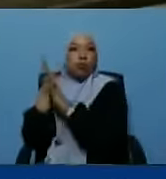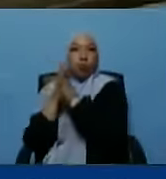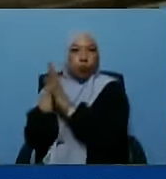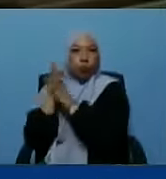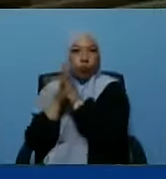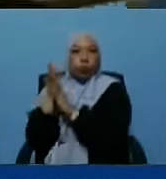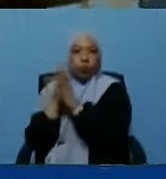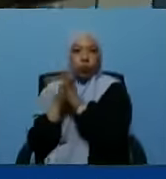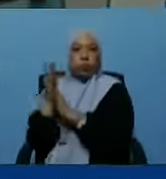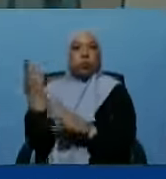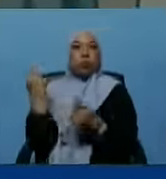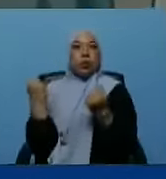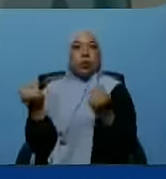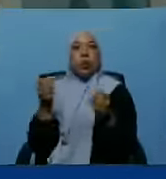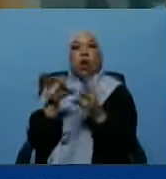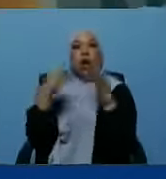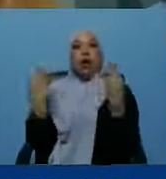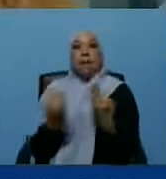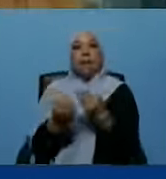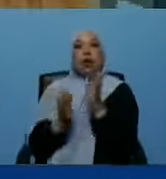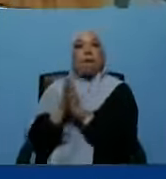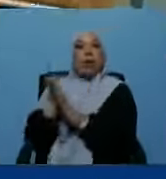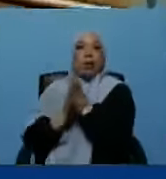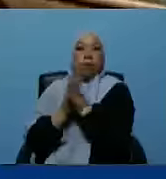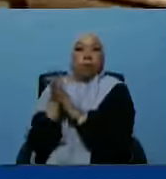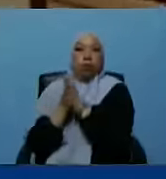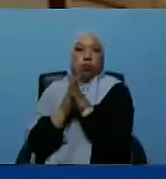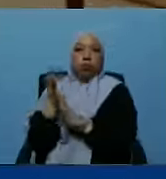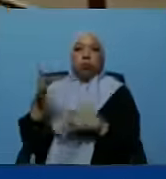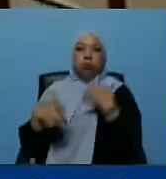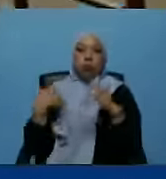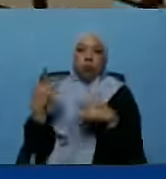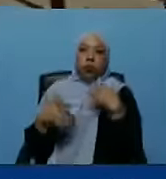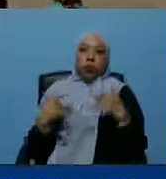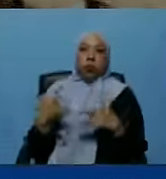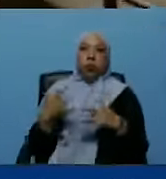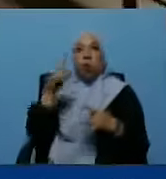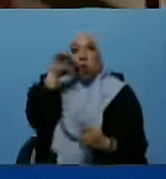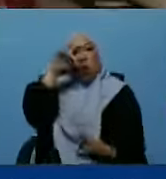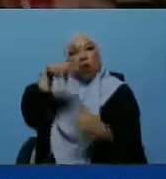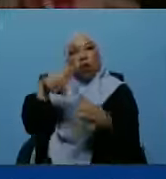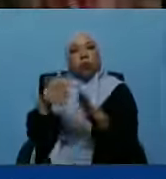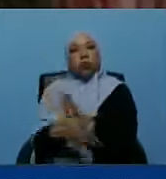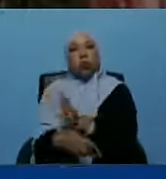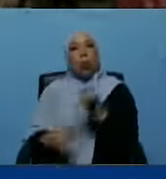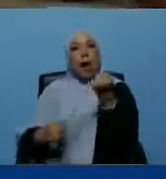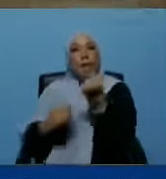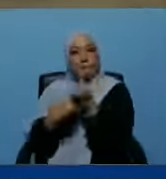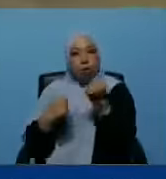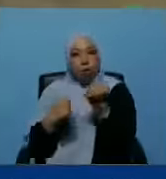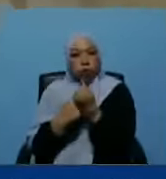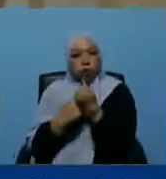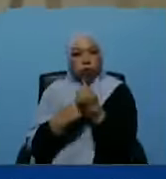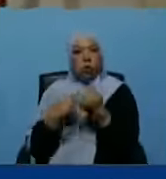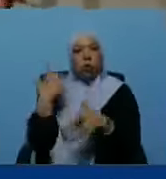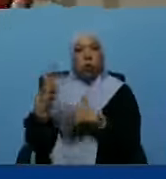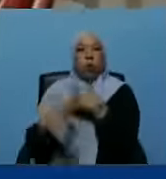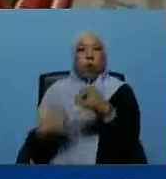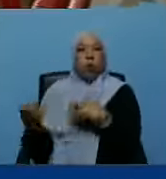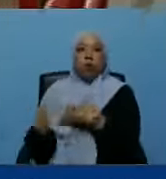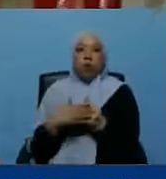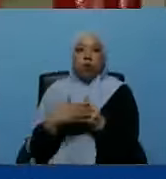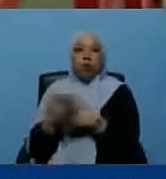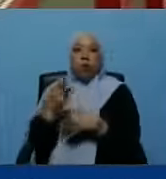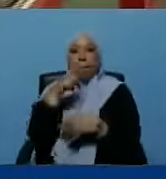emprendedoras, y la economía familiar del emprendimiento es la que ha venido bajo sus orientaciones y con su apoyo, mire, creando un